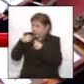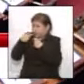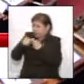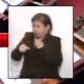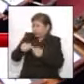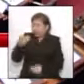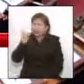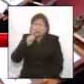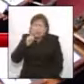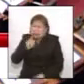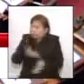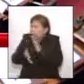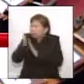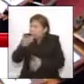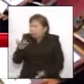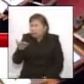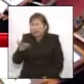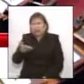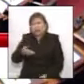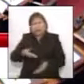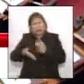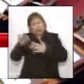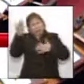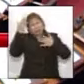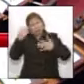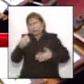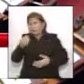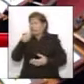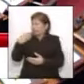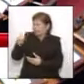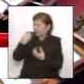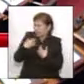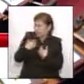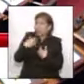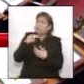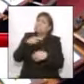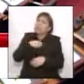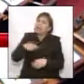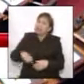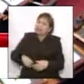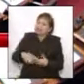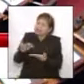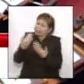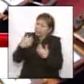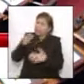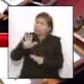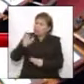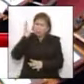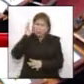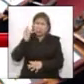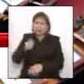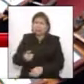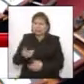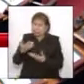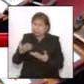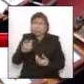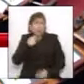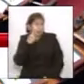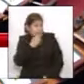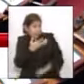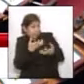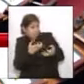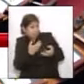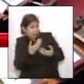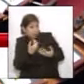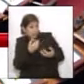sea cínica, pues Karen, por eso, o sea, pero usted quiere que... Tú me dijiste, presidente. Escúchame. ¿Cuándo quiere que renuncie? ¿Quiere que ahorita le